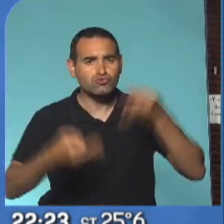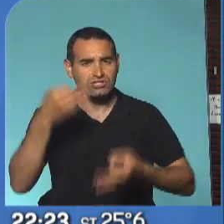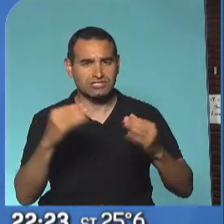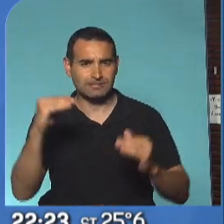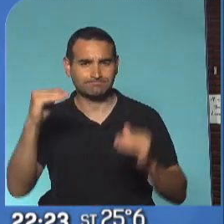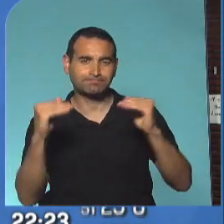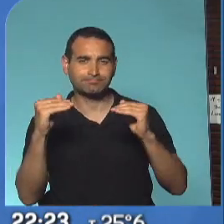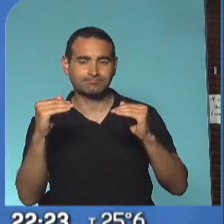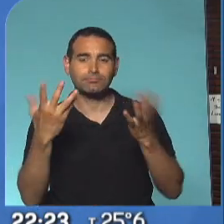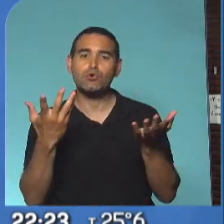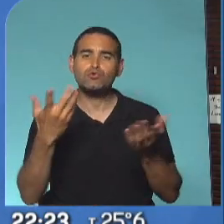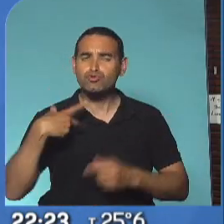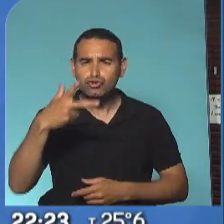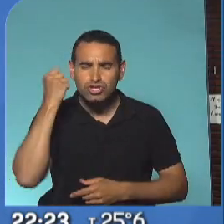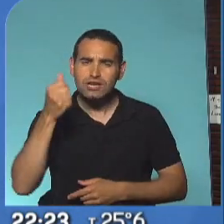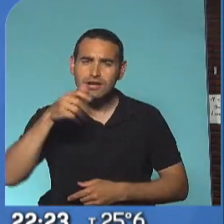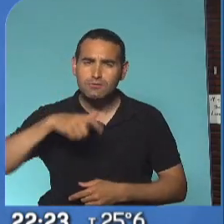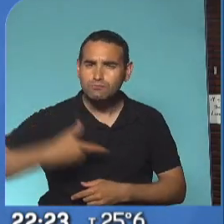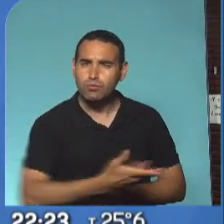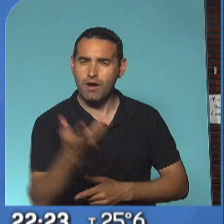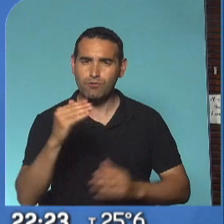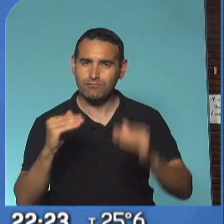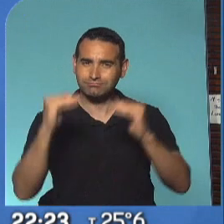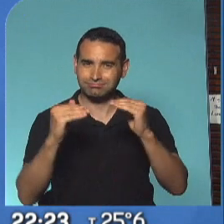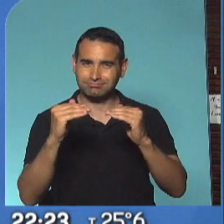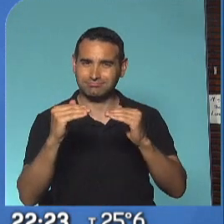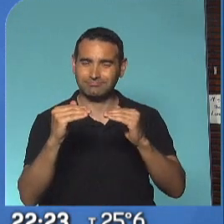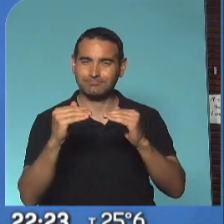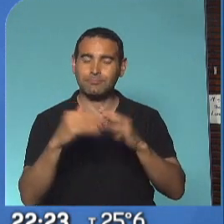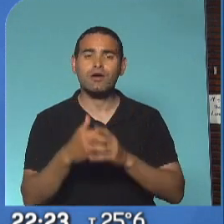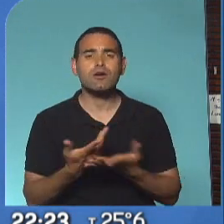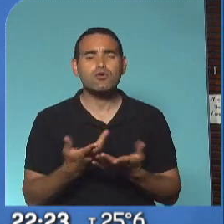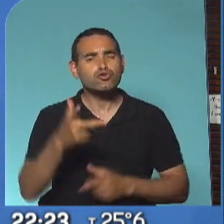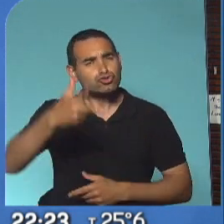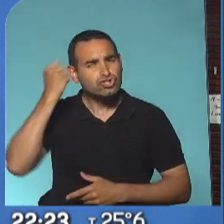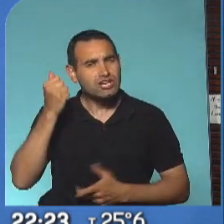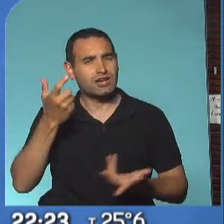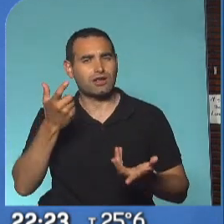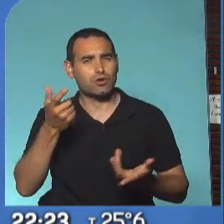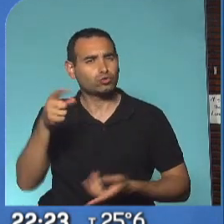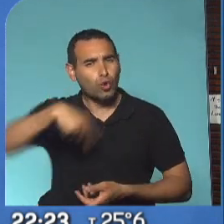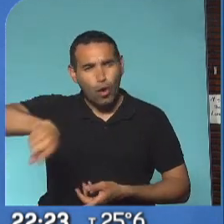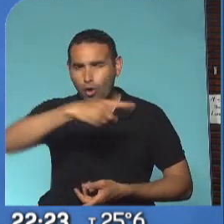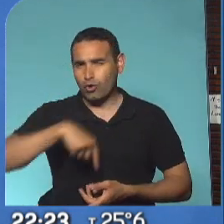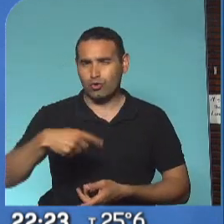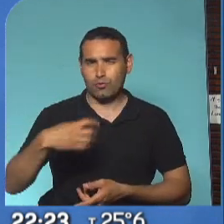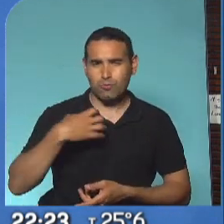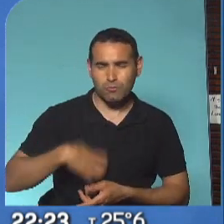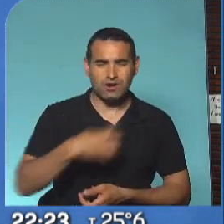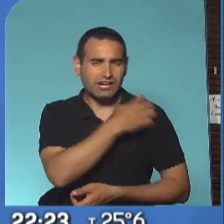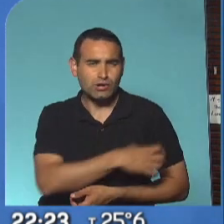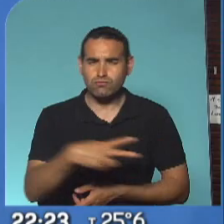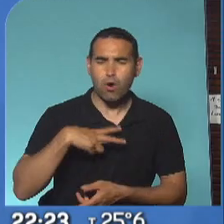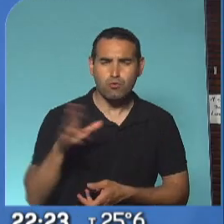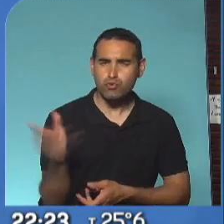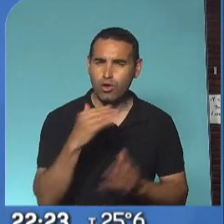un Chile con más equidad y con menos abusos, un Chile con mayor igualdad de oportunidades y con menos